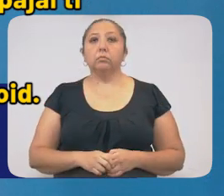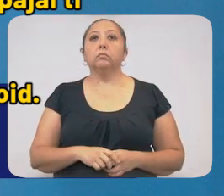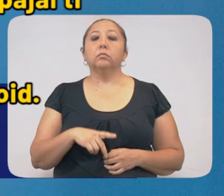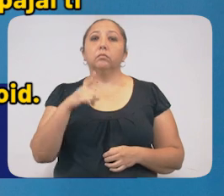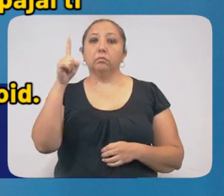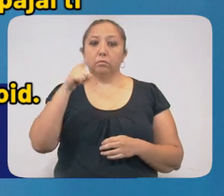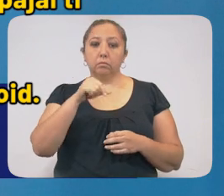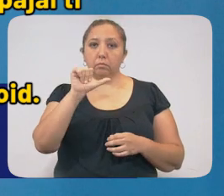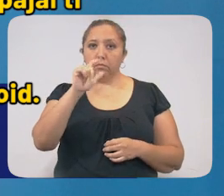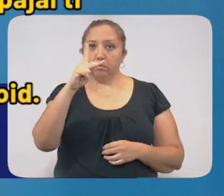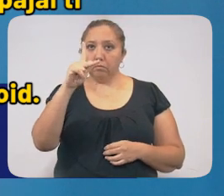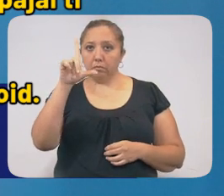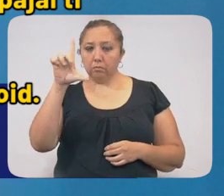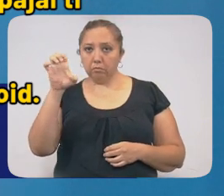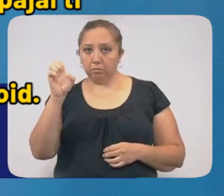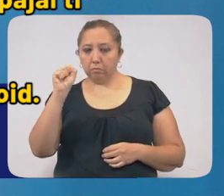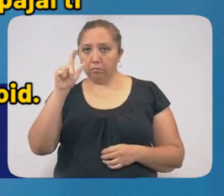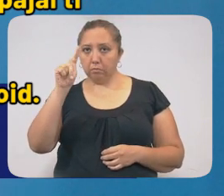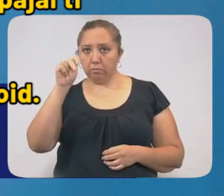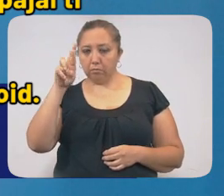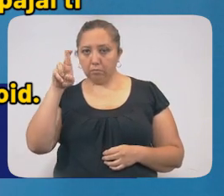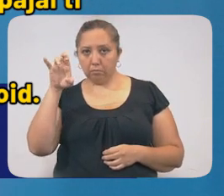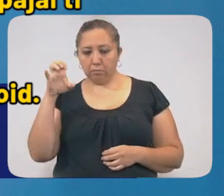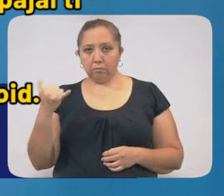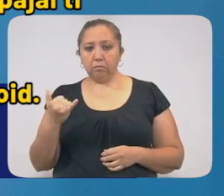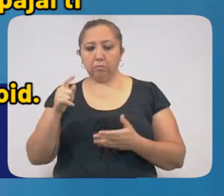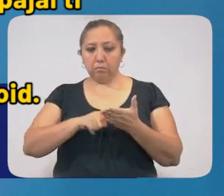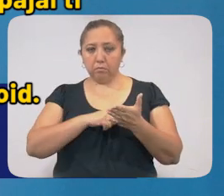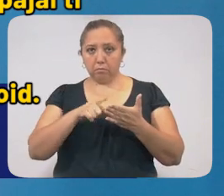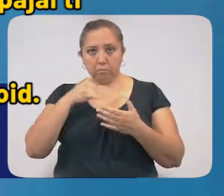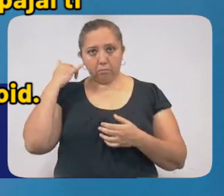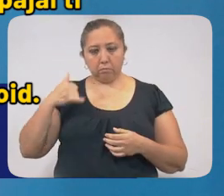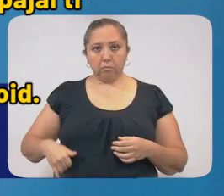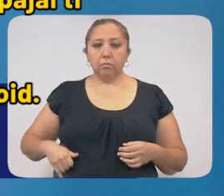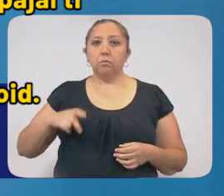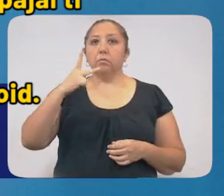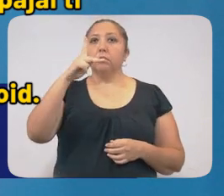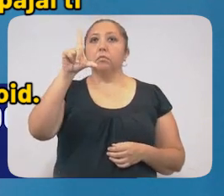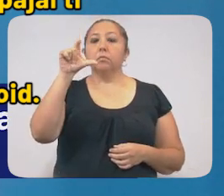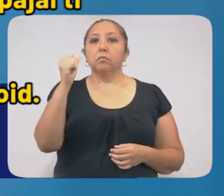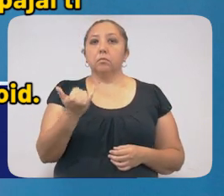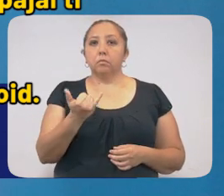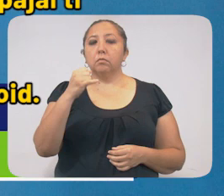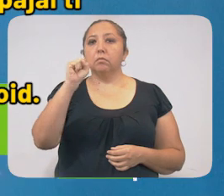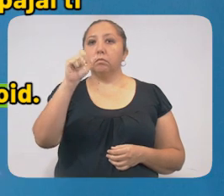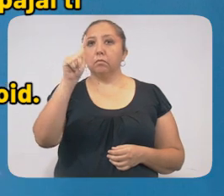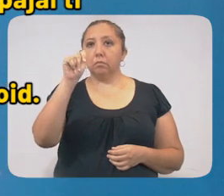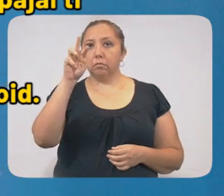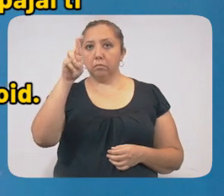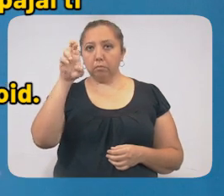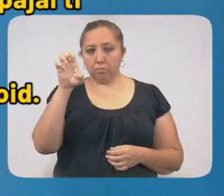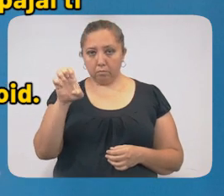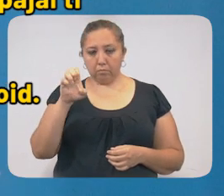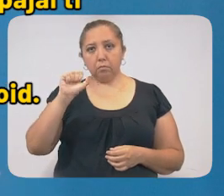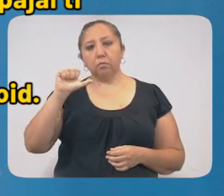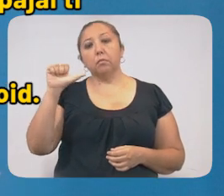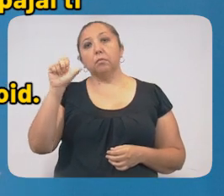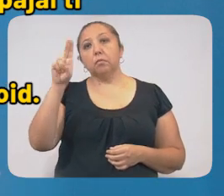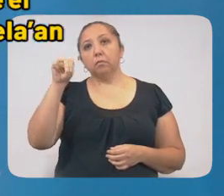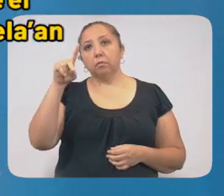su descarga en Apple Store para teléfonos iPhone y tabletas iPad y en Play Store para dispositivos con sistema operativo